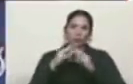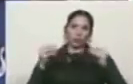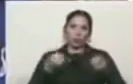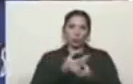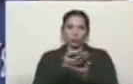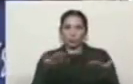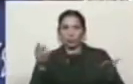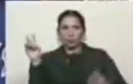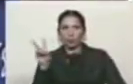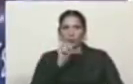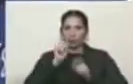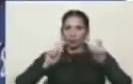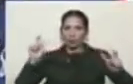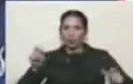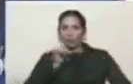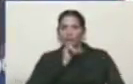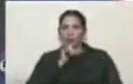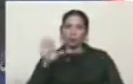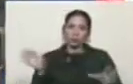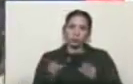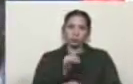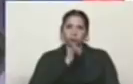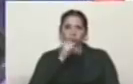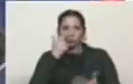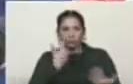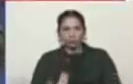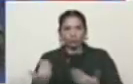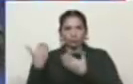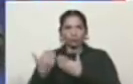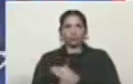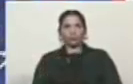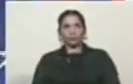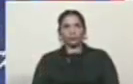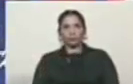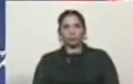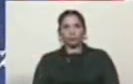todos los venezolanos. Con esta información, nosotros retornamos el contacto a los estudios. Adelante.